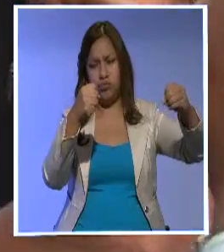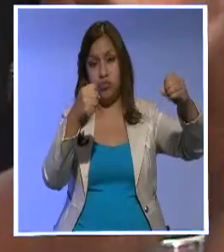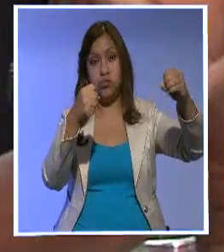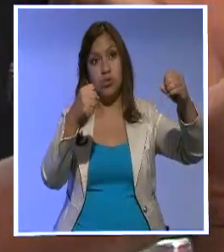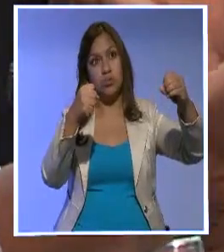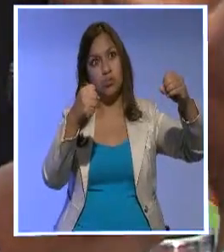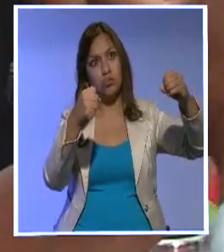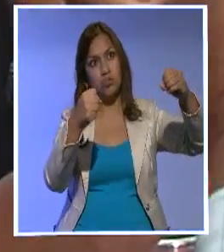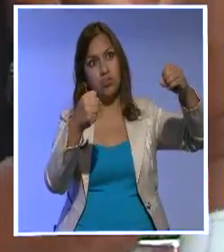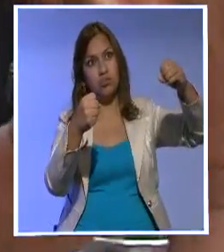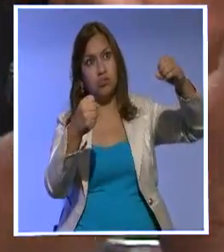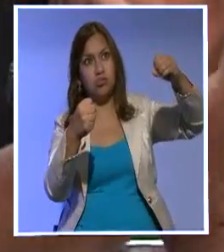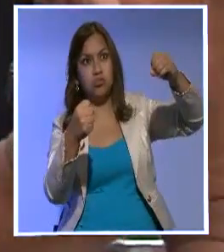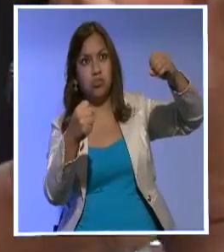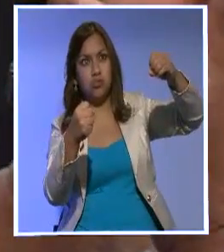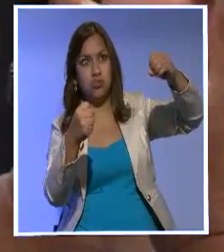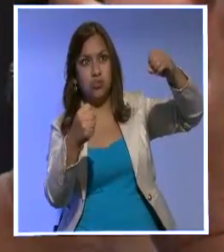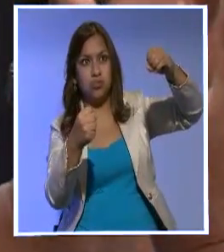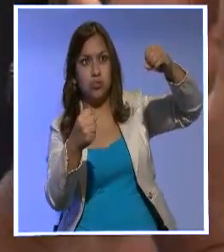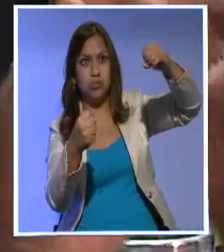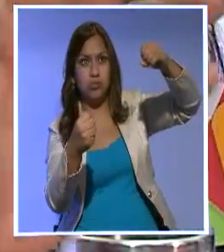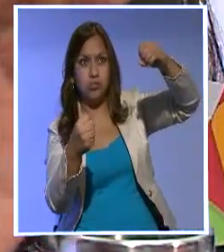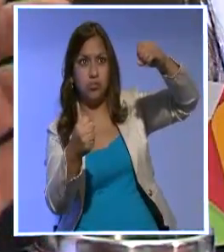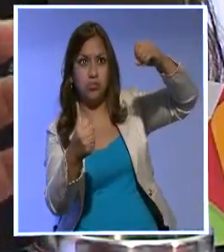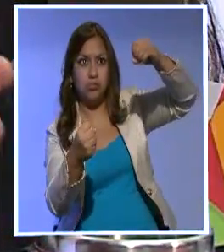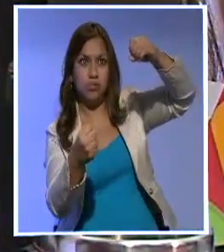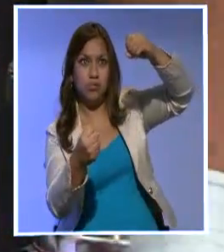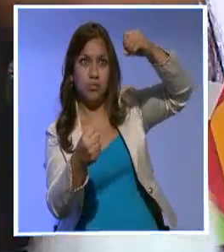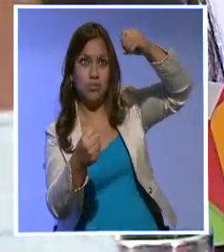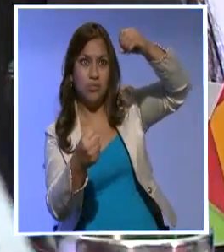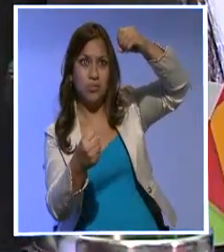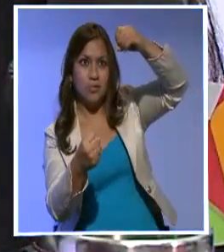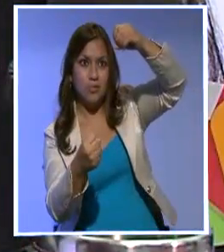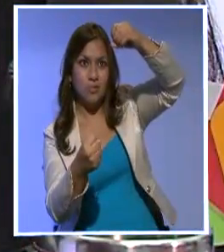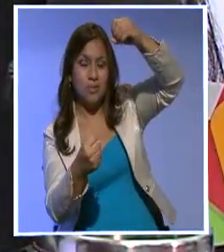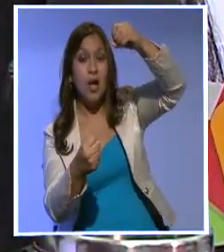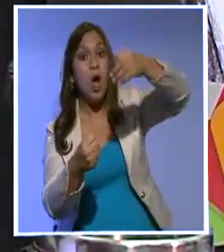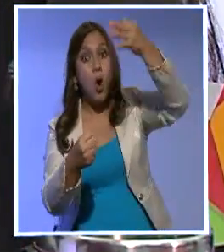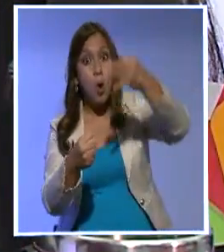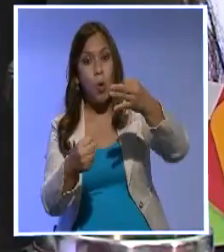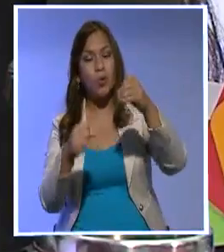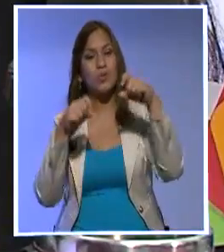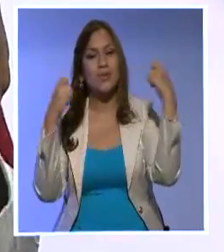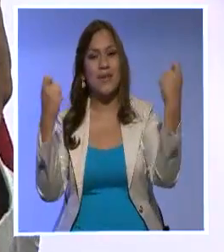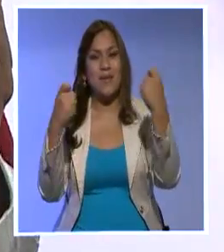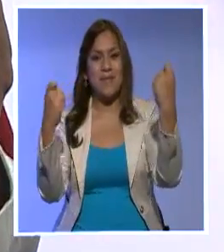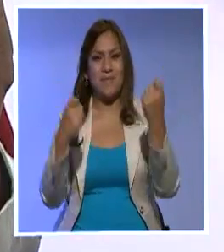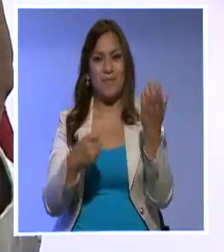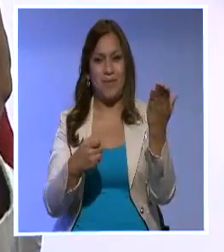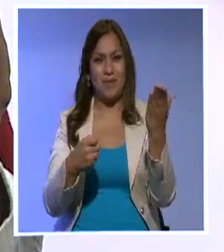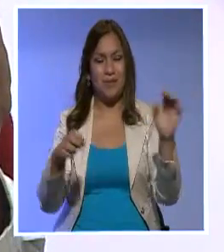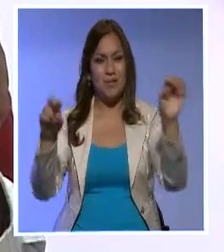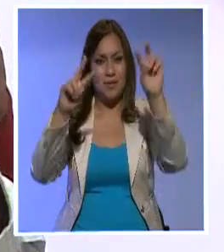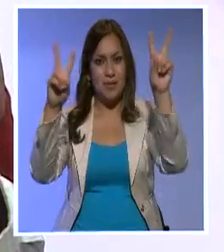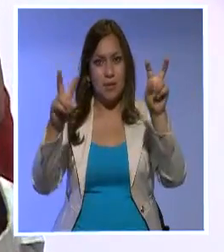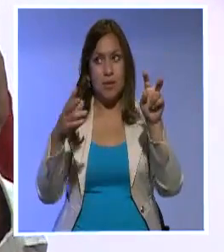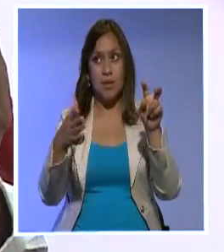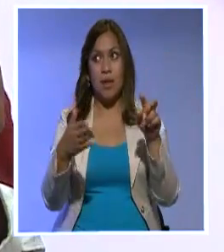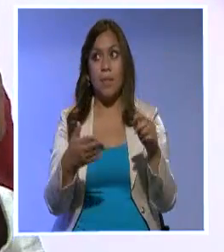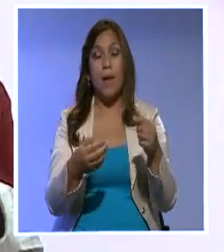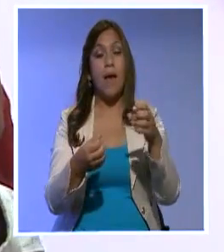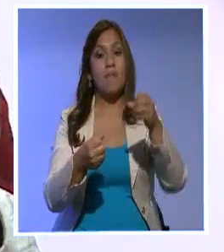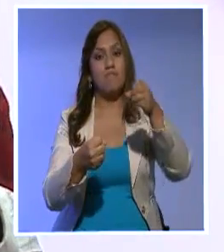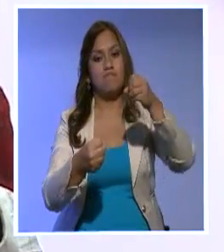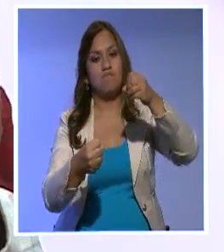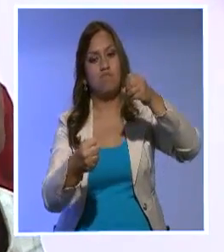23 grados hay un movimiento angular de esa tierra entonces en el capa reymi hay asia ya un retorno